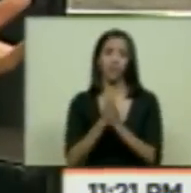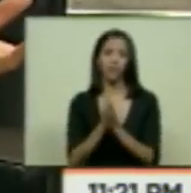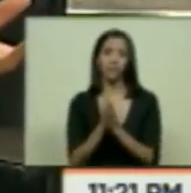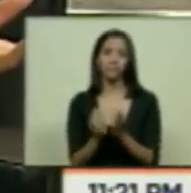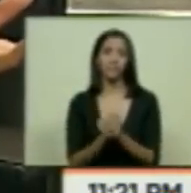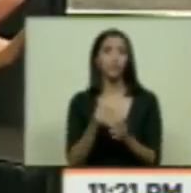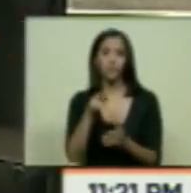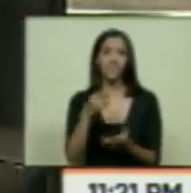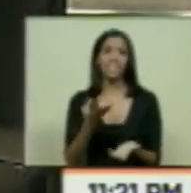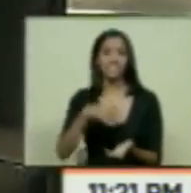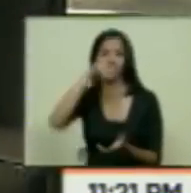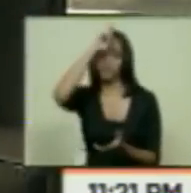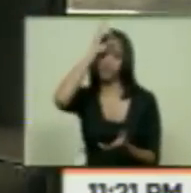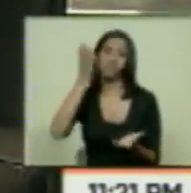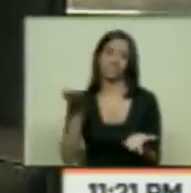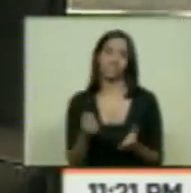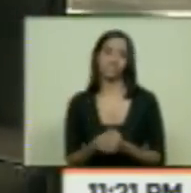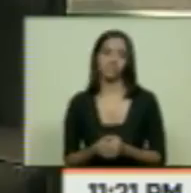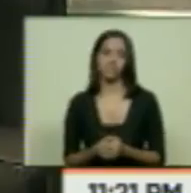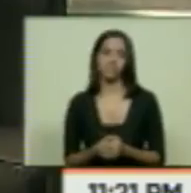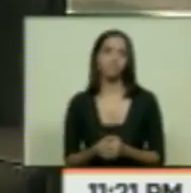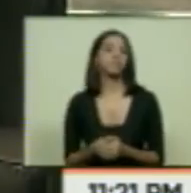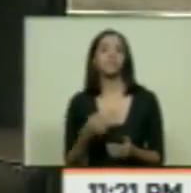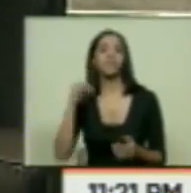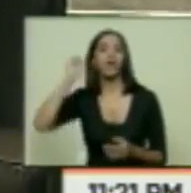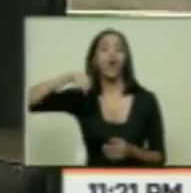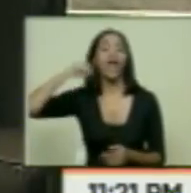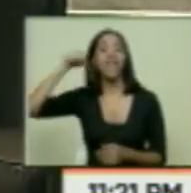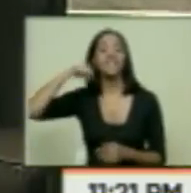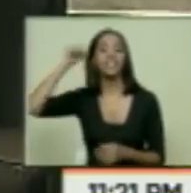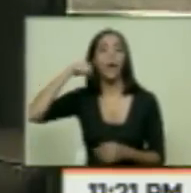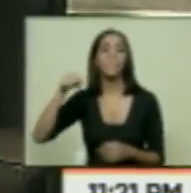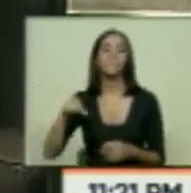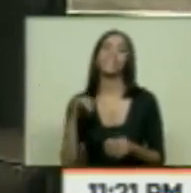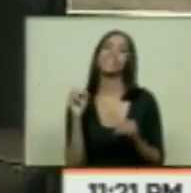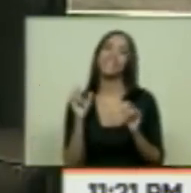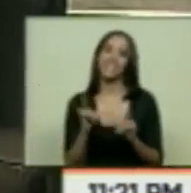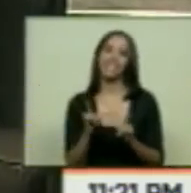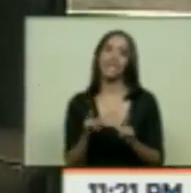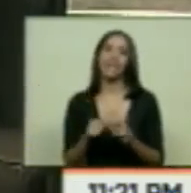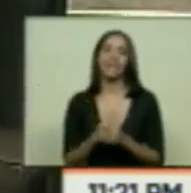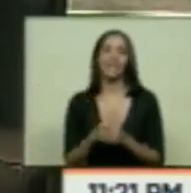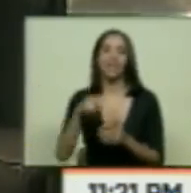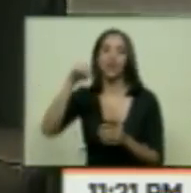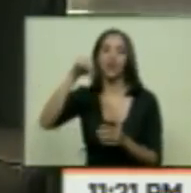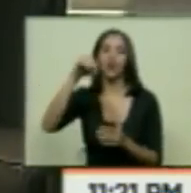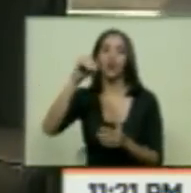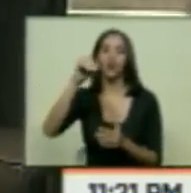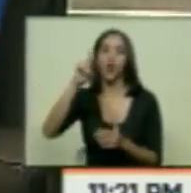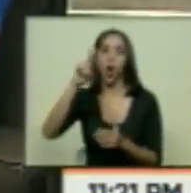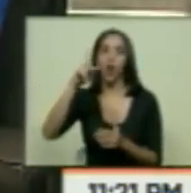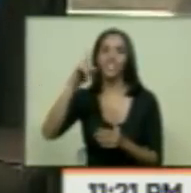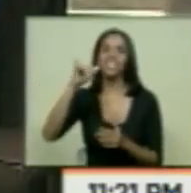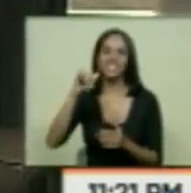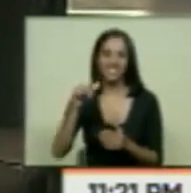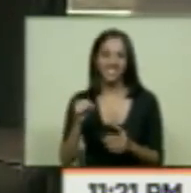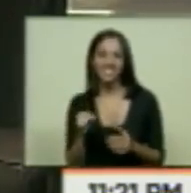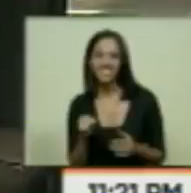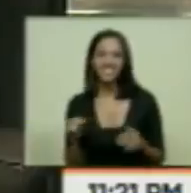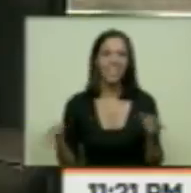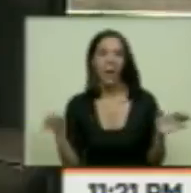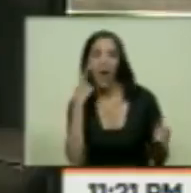ineptos en 360 grados. Vamos con este video de mi querida amiga Norquis Batista. ¡Esto! ¿Qué decís que hizo la Norquis?